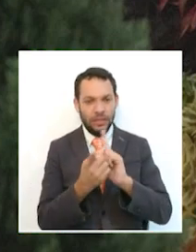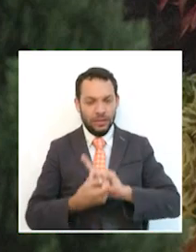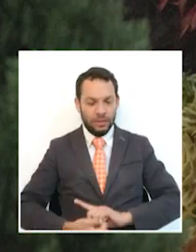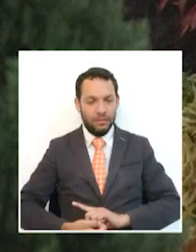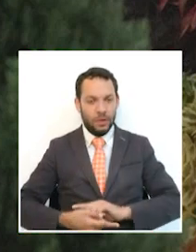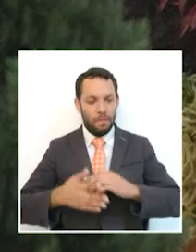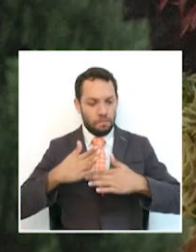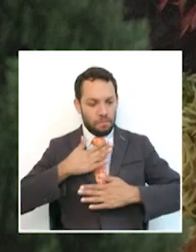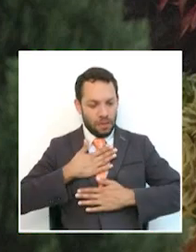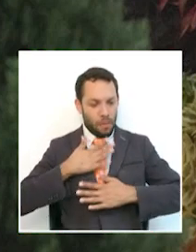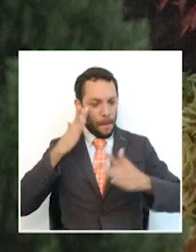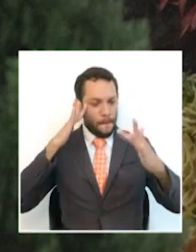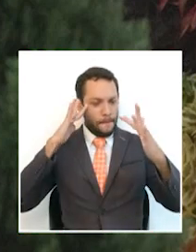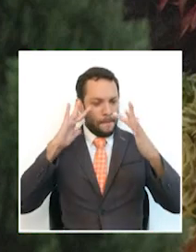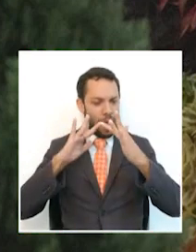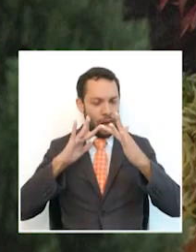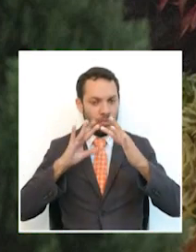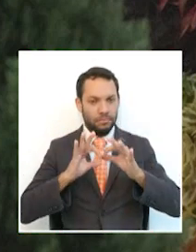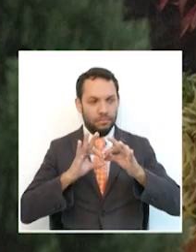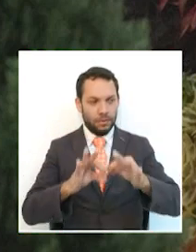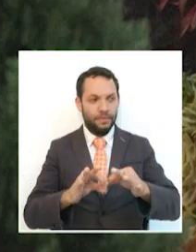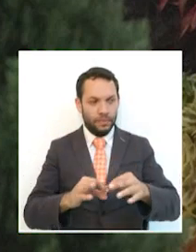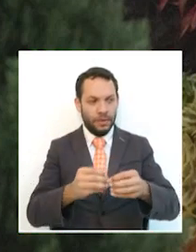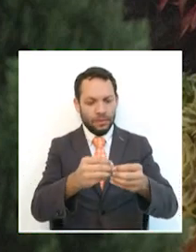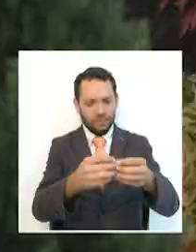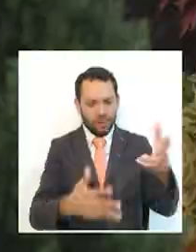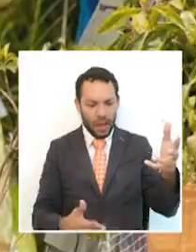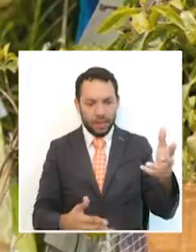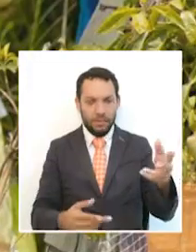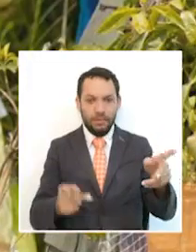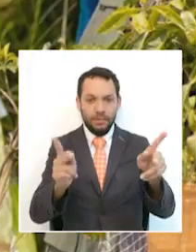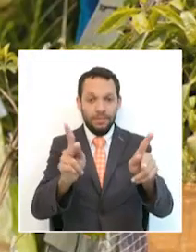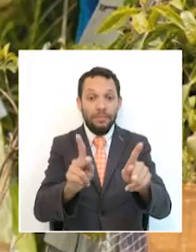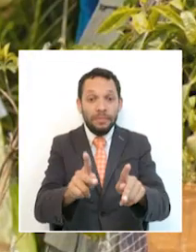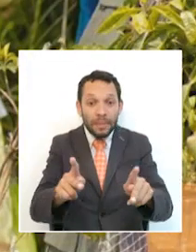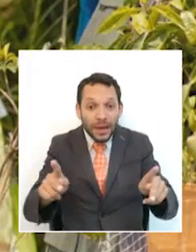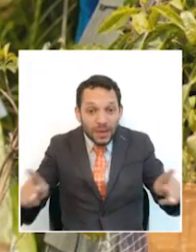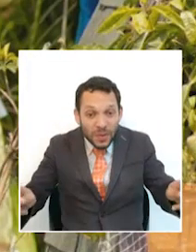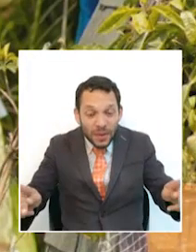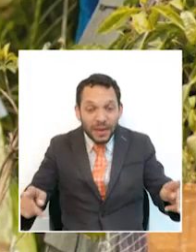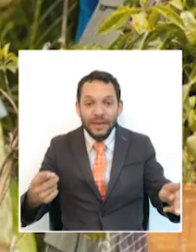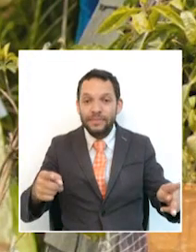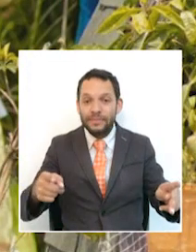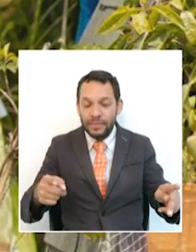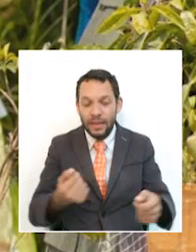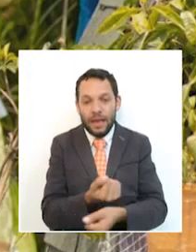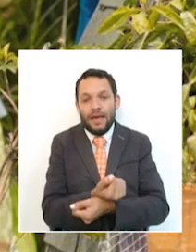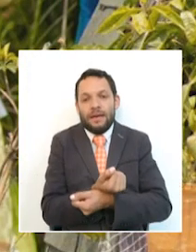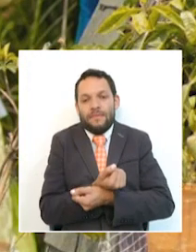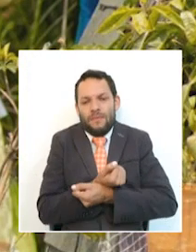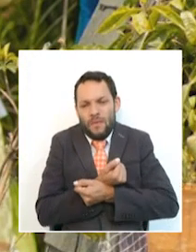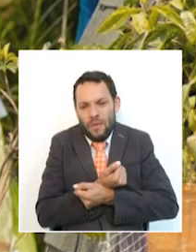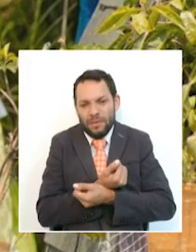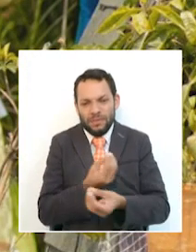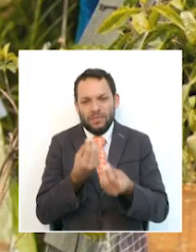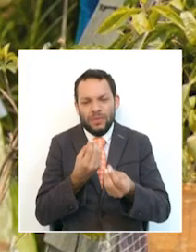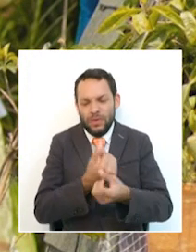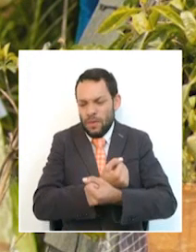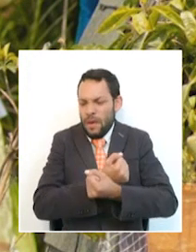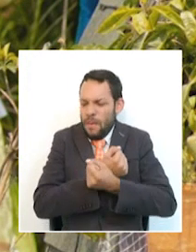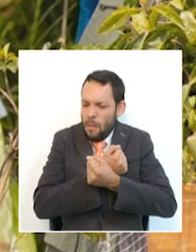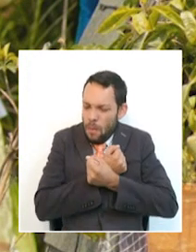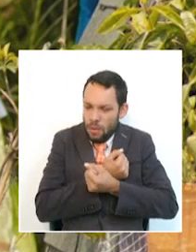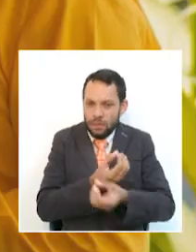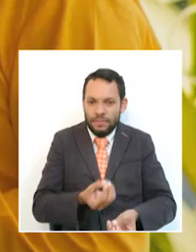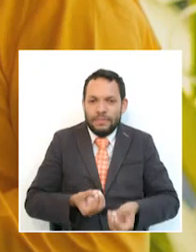con con tantas cosas y ahí ustedes ven y la gente de verdad recibe amor que lo que más necesitamos en estos